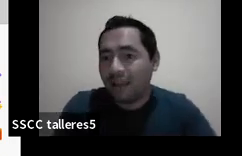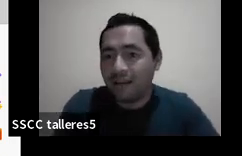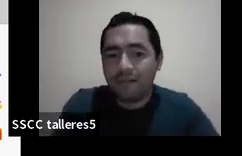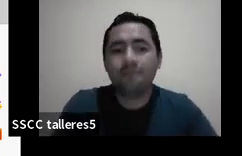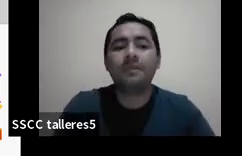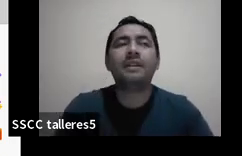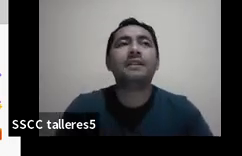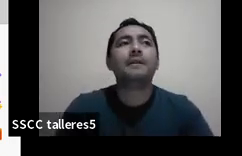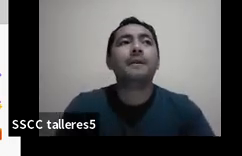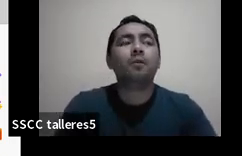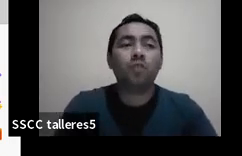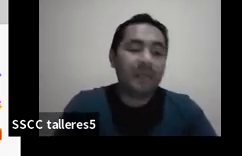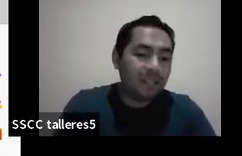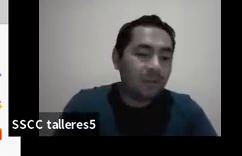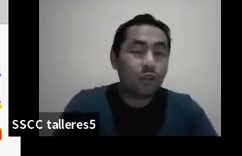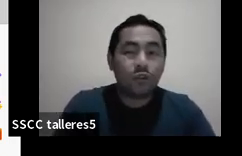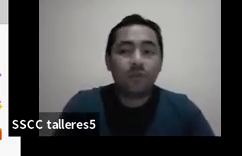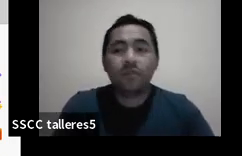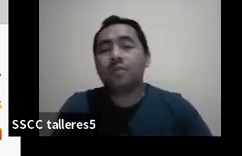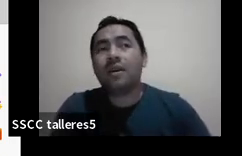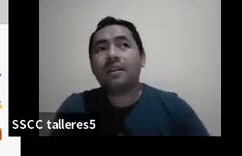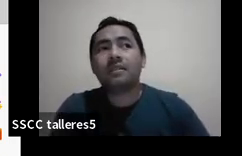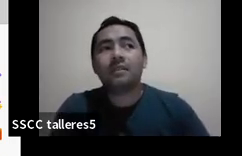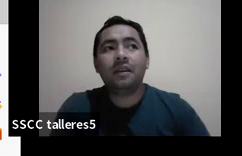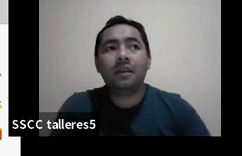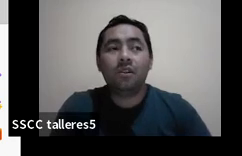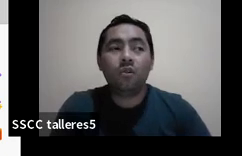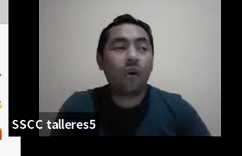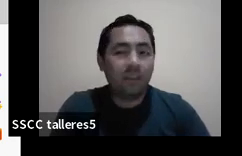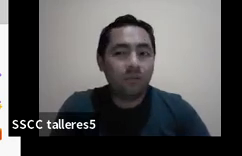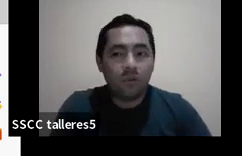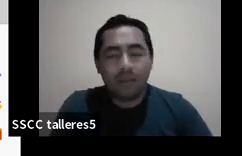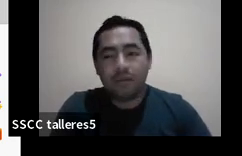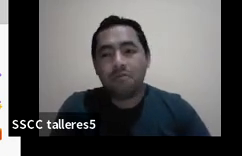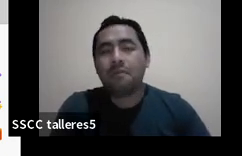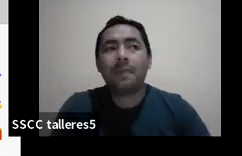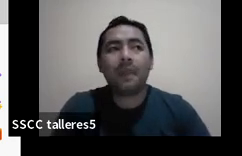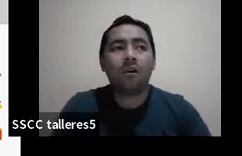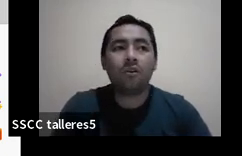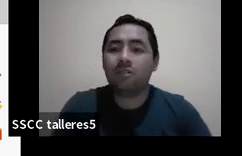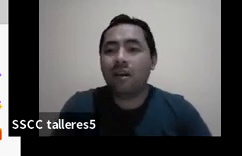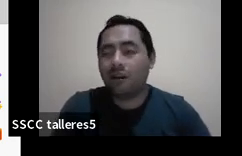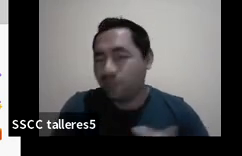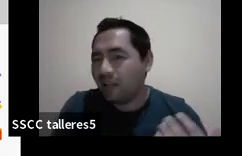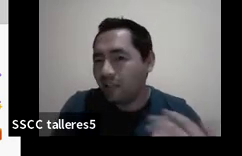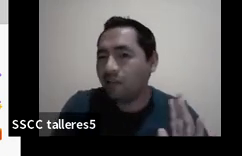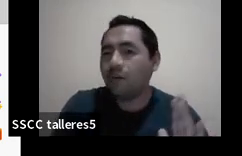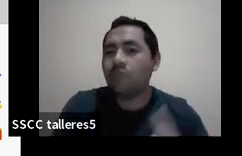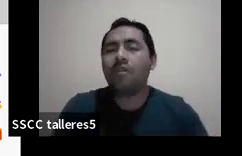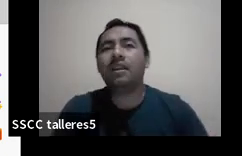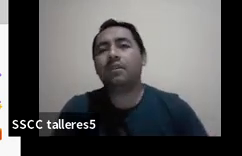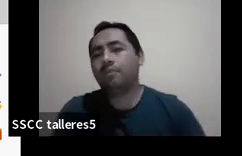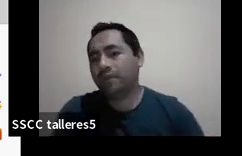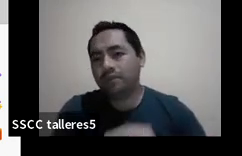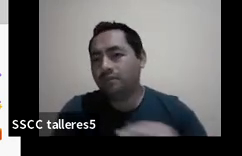decirle a él, ¿no? Usualmente también los sordos visogestuales no han ido a un colegio, ¿ya? O si han ido